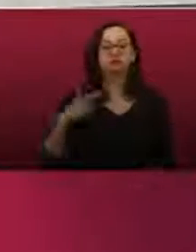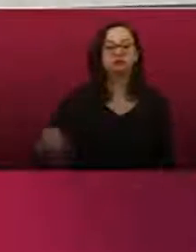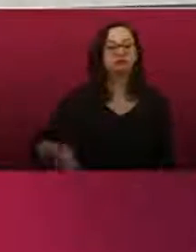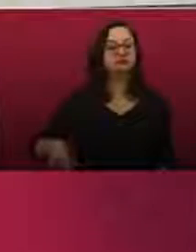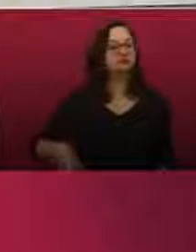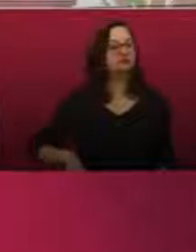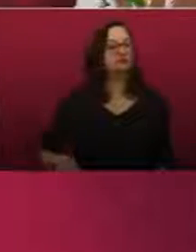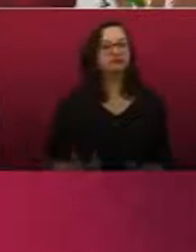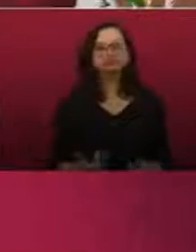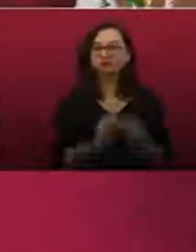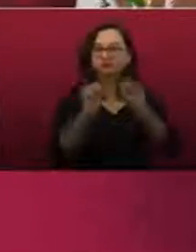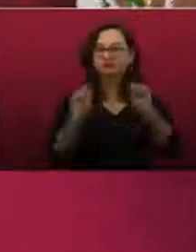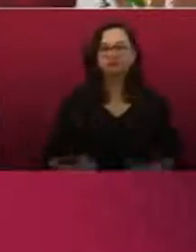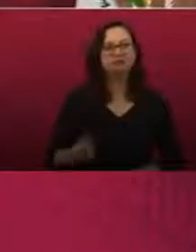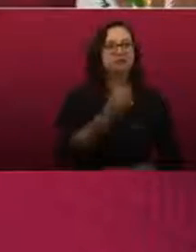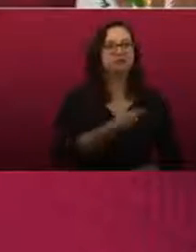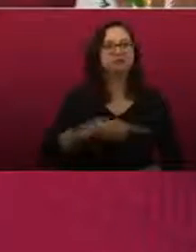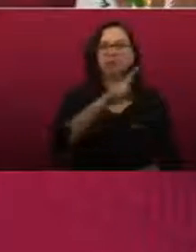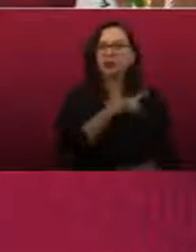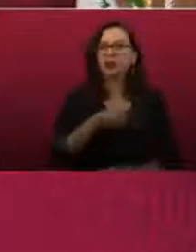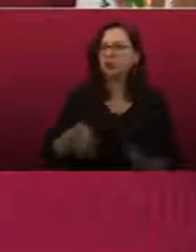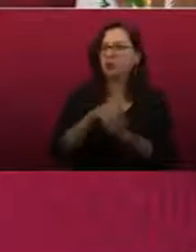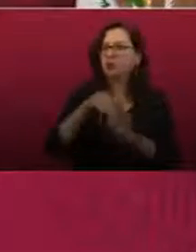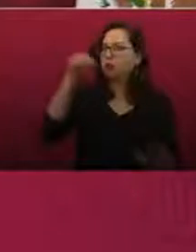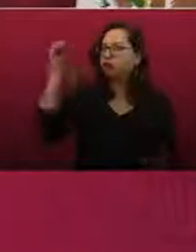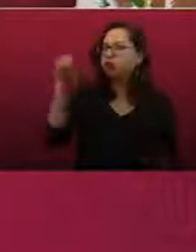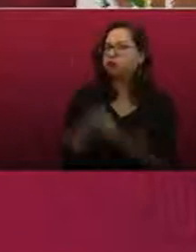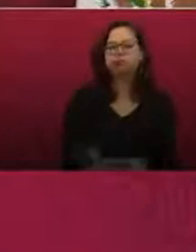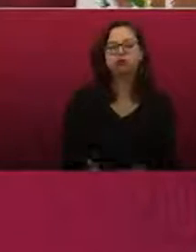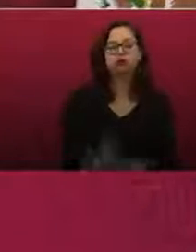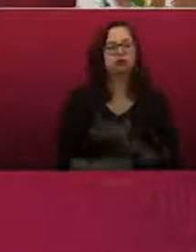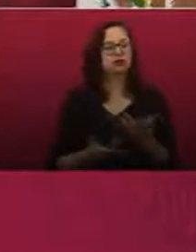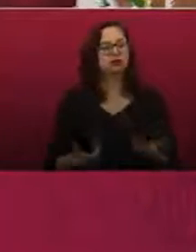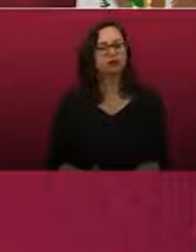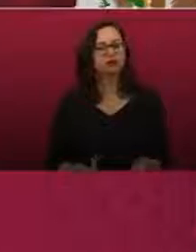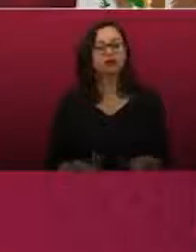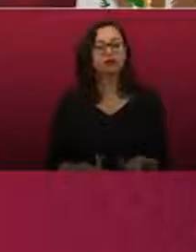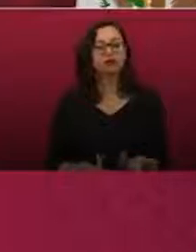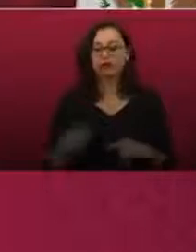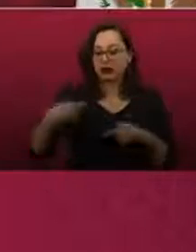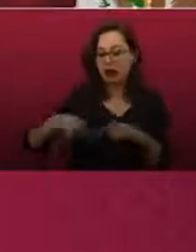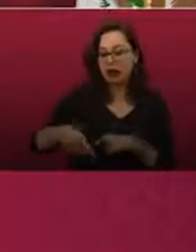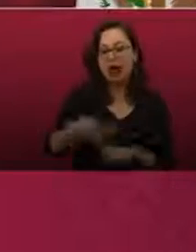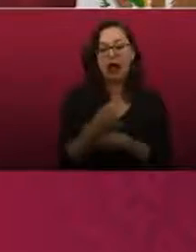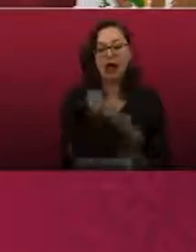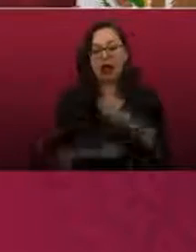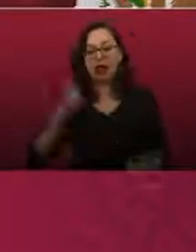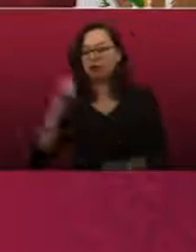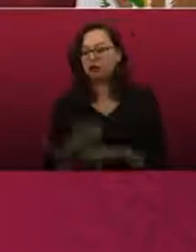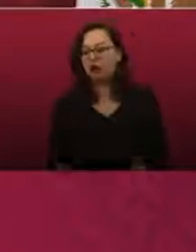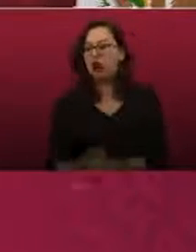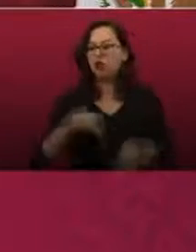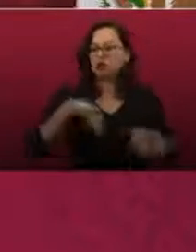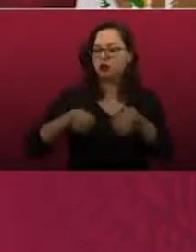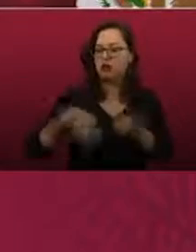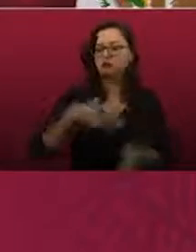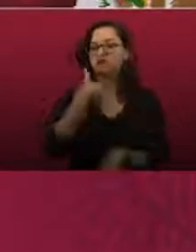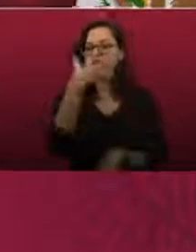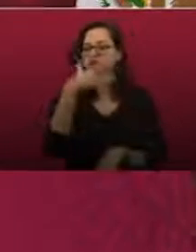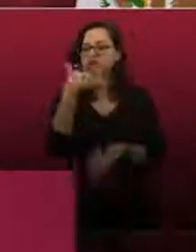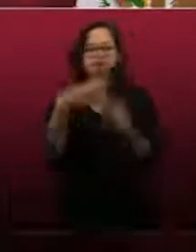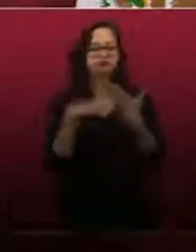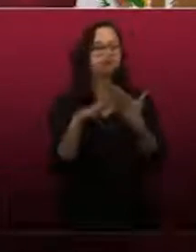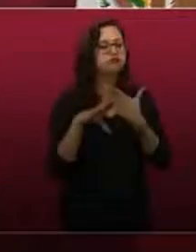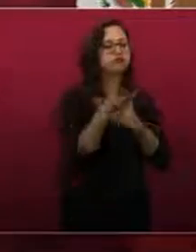La agenda de este año es seguir combatiendo la corrupción. La agenda de este año es seguir